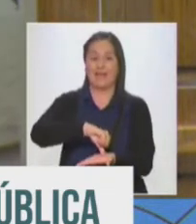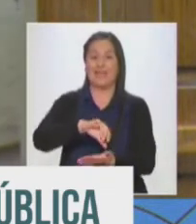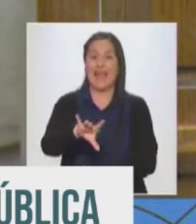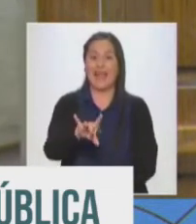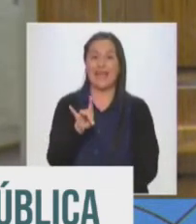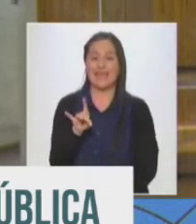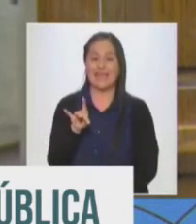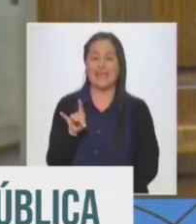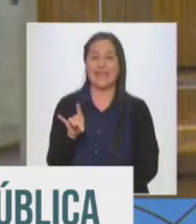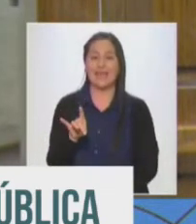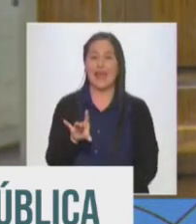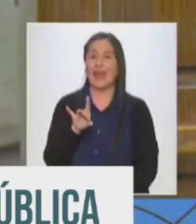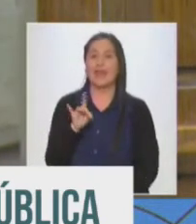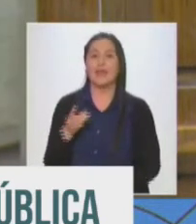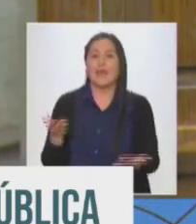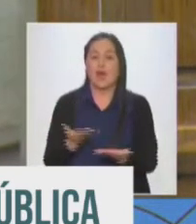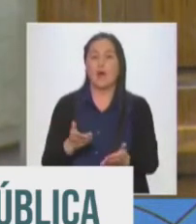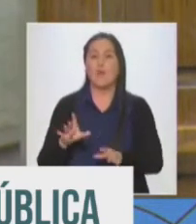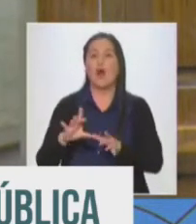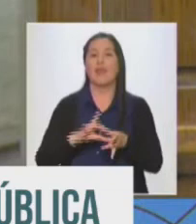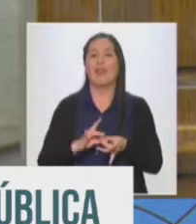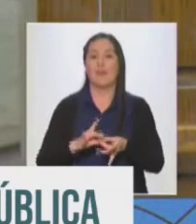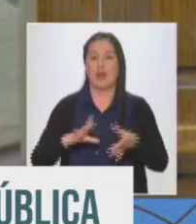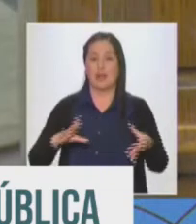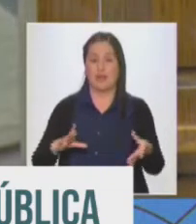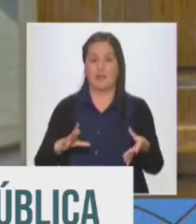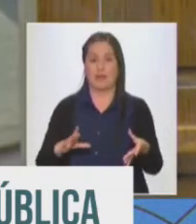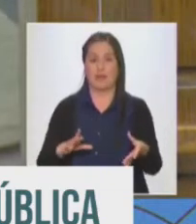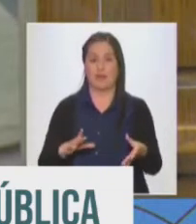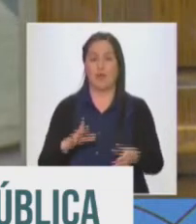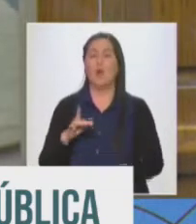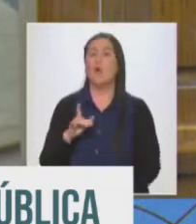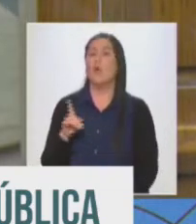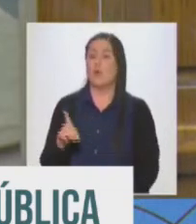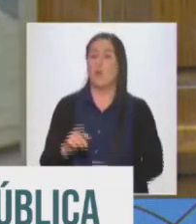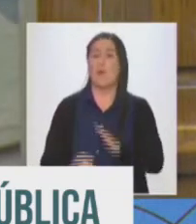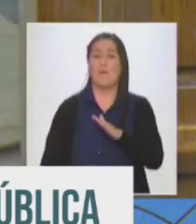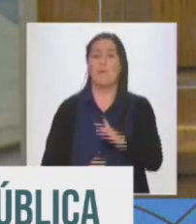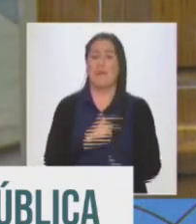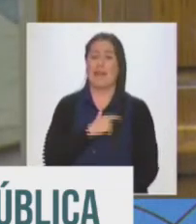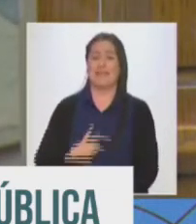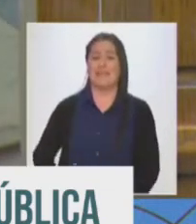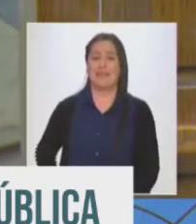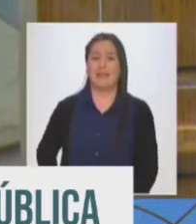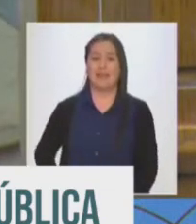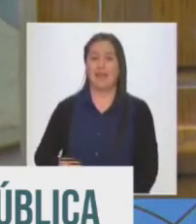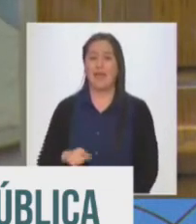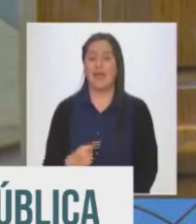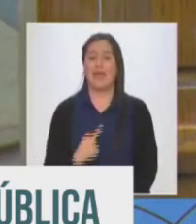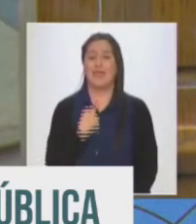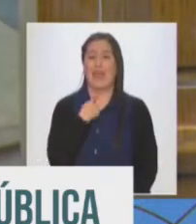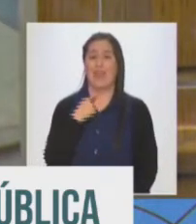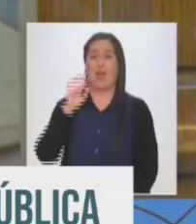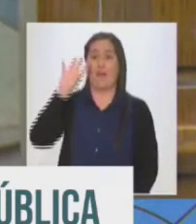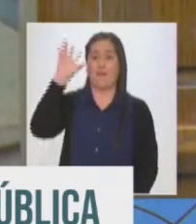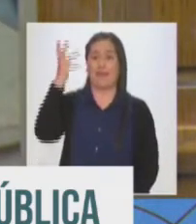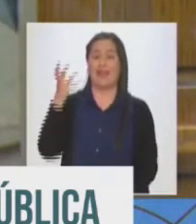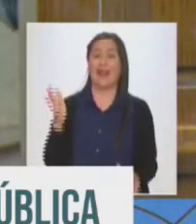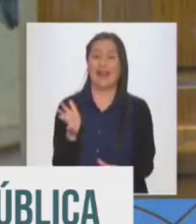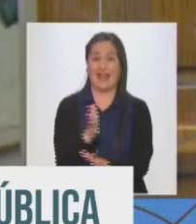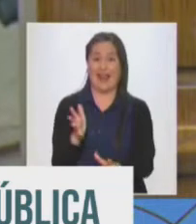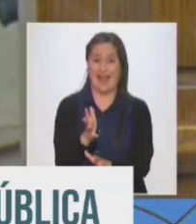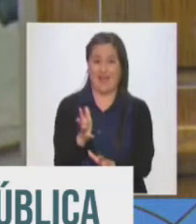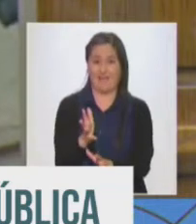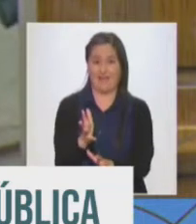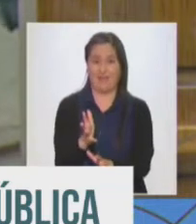nos encontramos frente a un presidente que ha realizado acciones que pueden implicar no solo un daño ambiental grave, torciendo